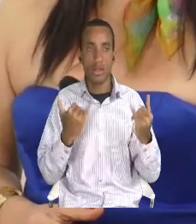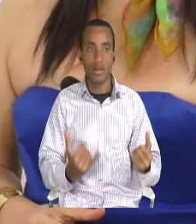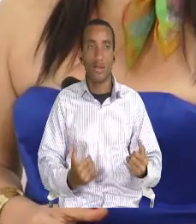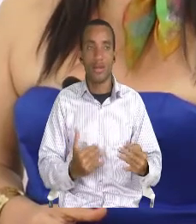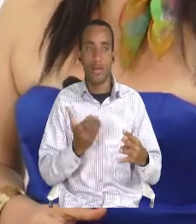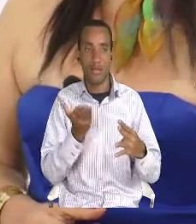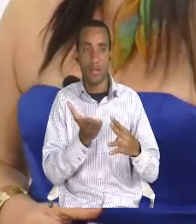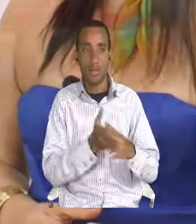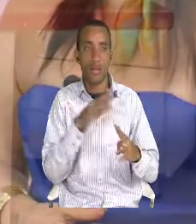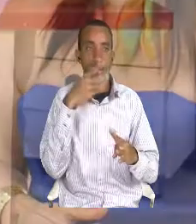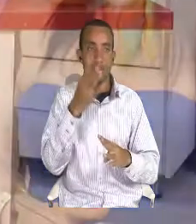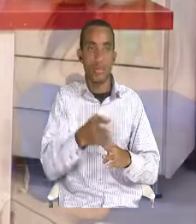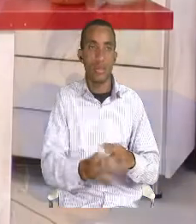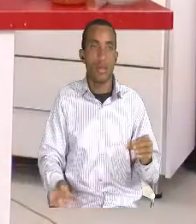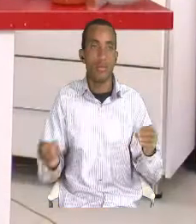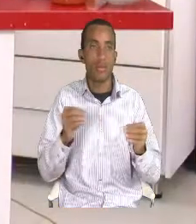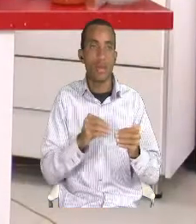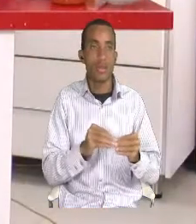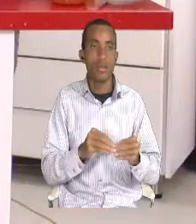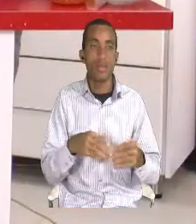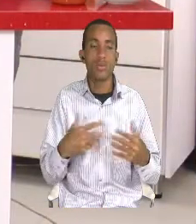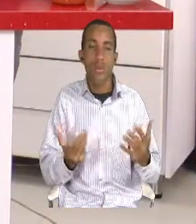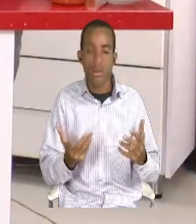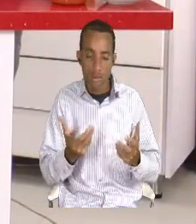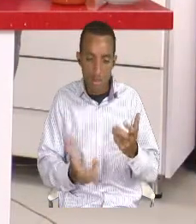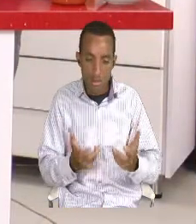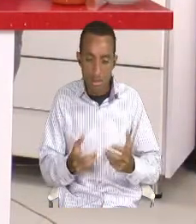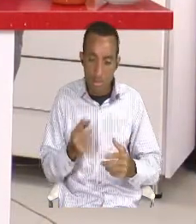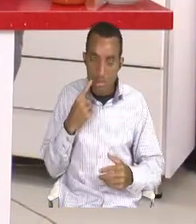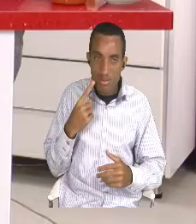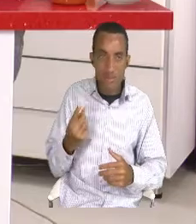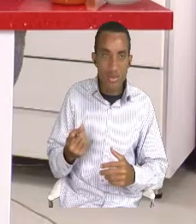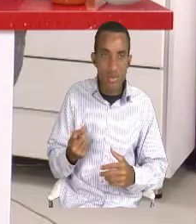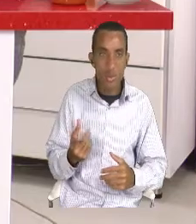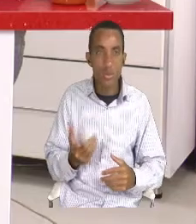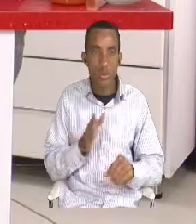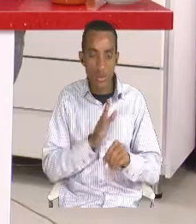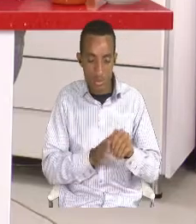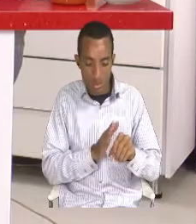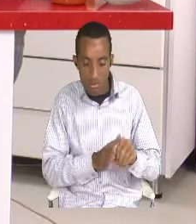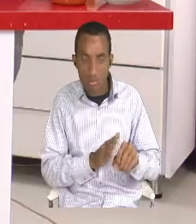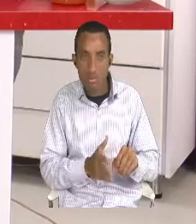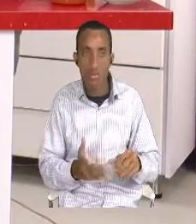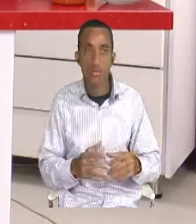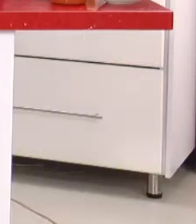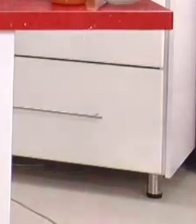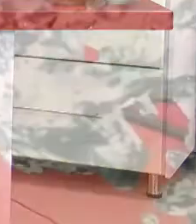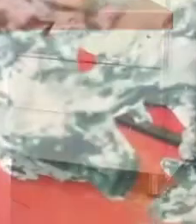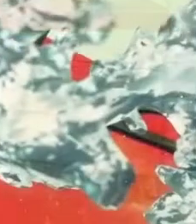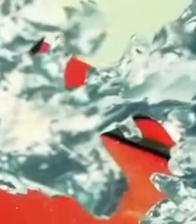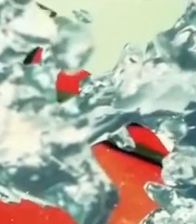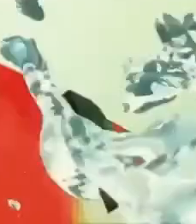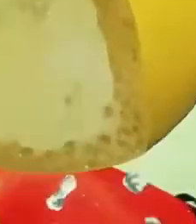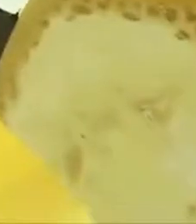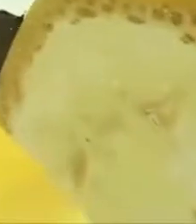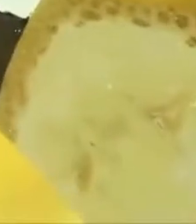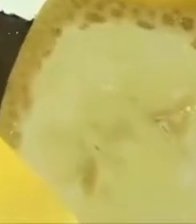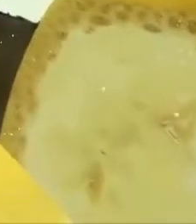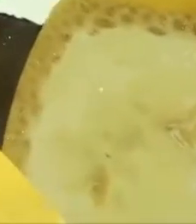y ya regresamos a ver qué procedimiento está haciendo Sergio aquí con los tomates. Ya regresamos. ¿Sí? Listo, Rochi.